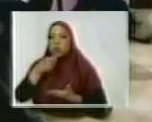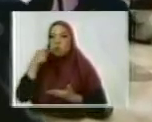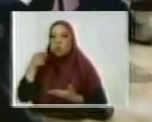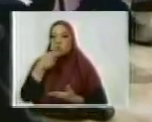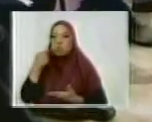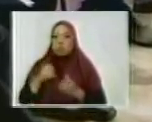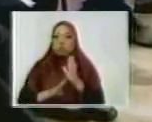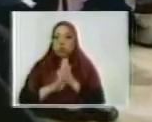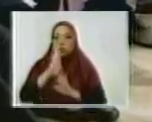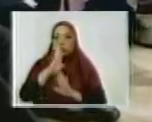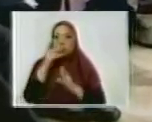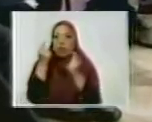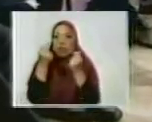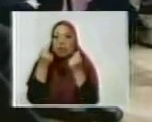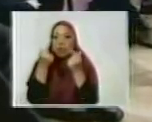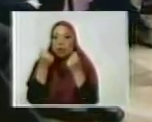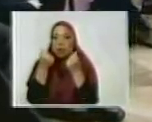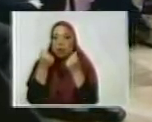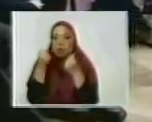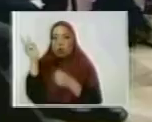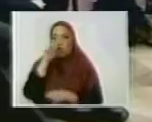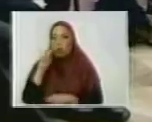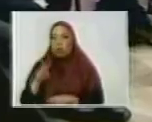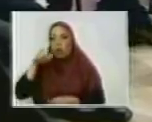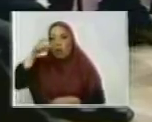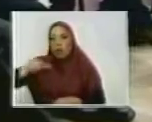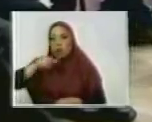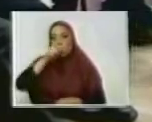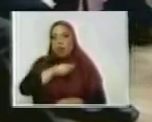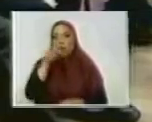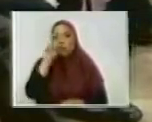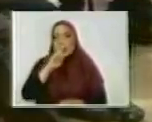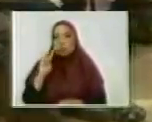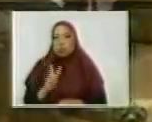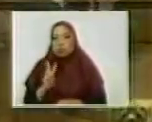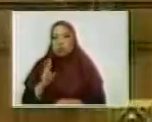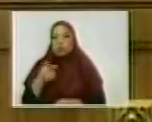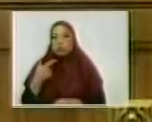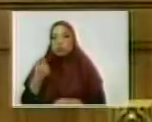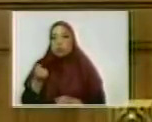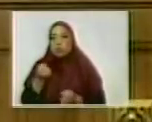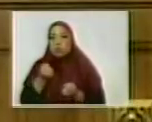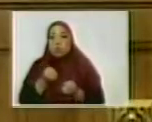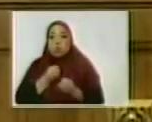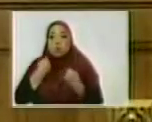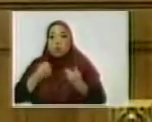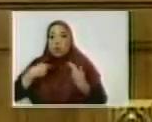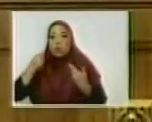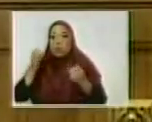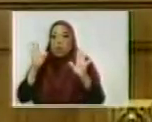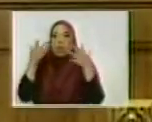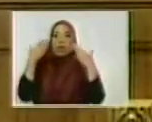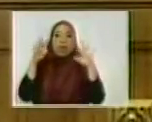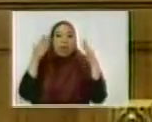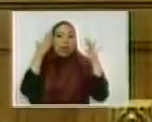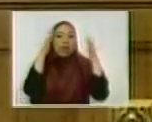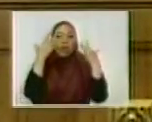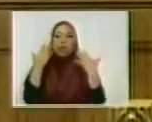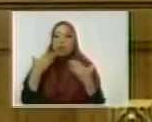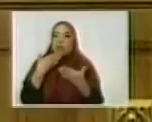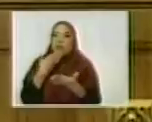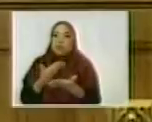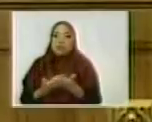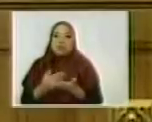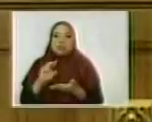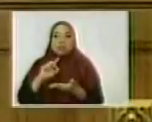Recuperación Económico, el pueblo venezolano lanzaba vítores, aplaudía porque